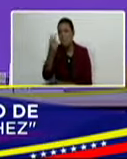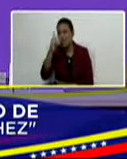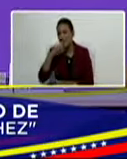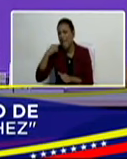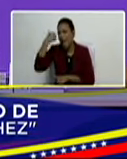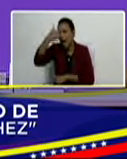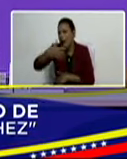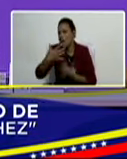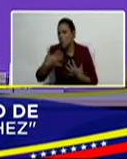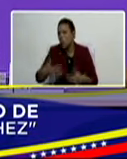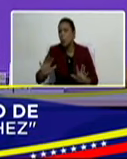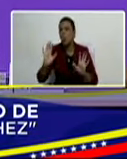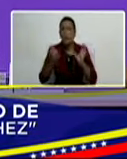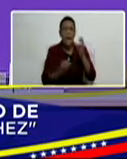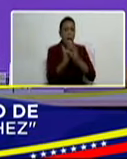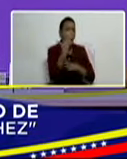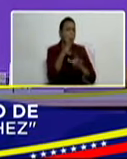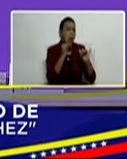años.